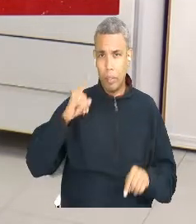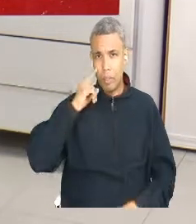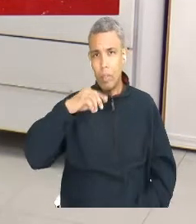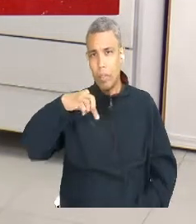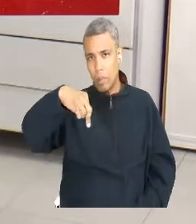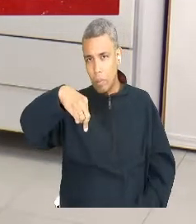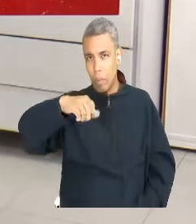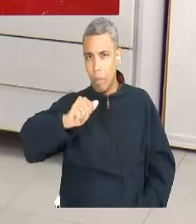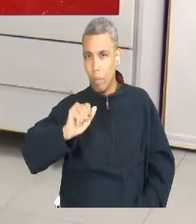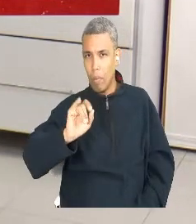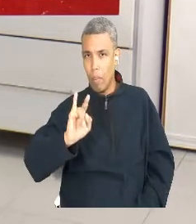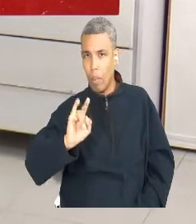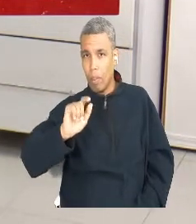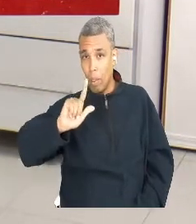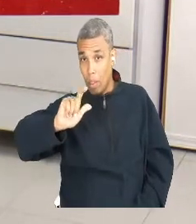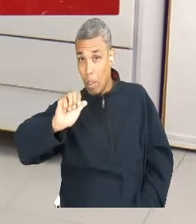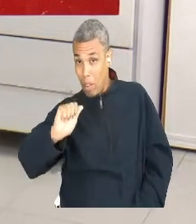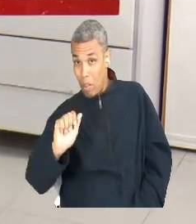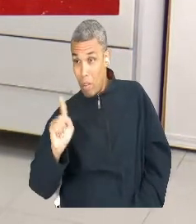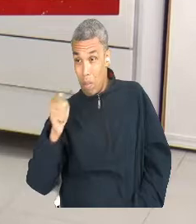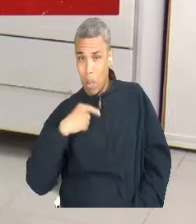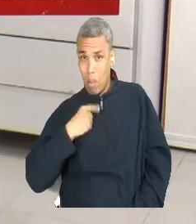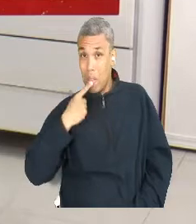yo este fin de semana preparé